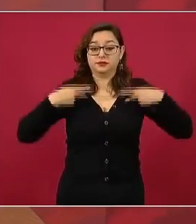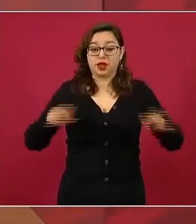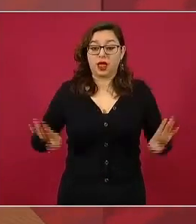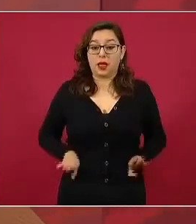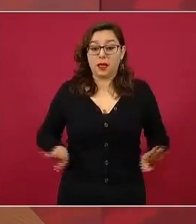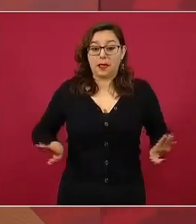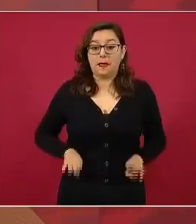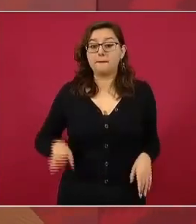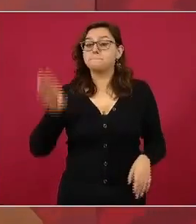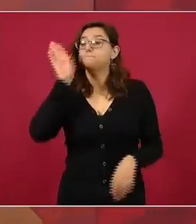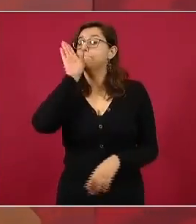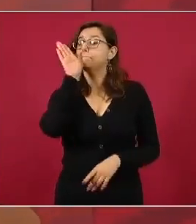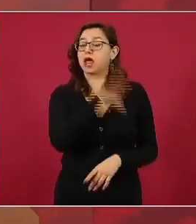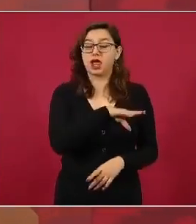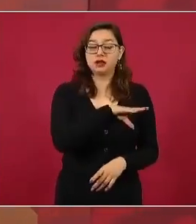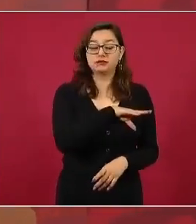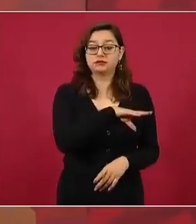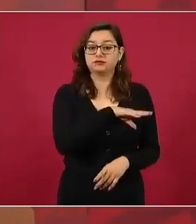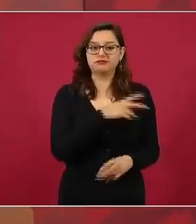queda en evidencia.